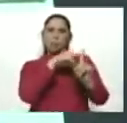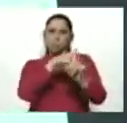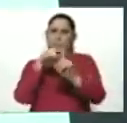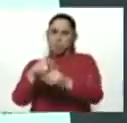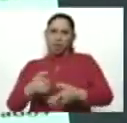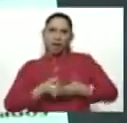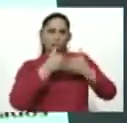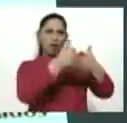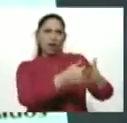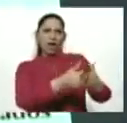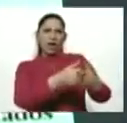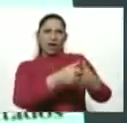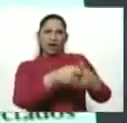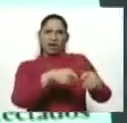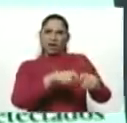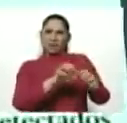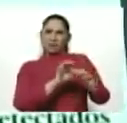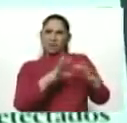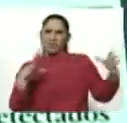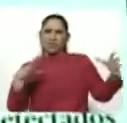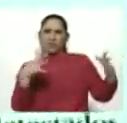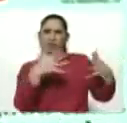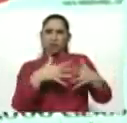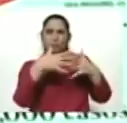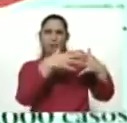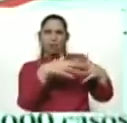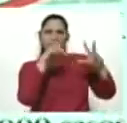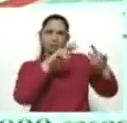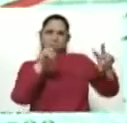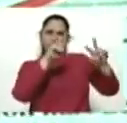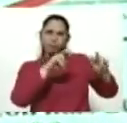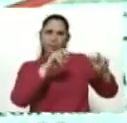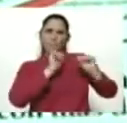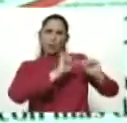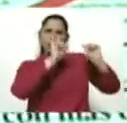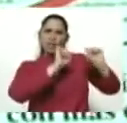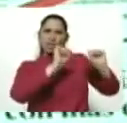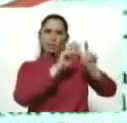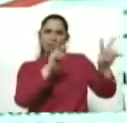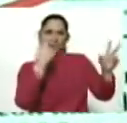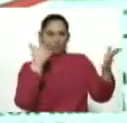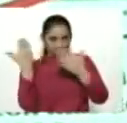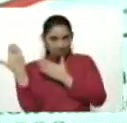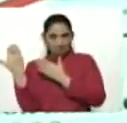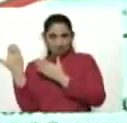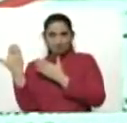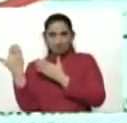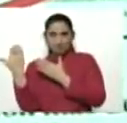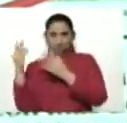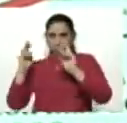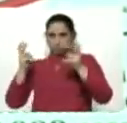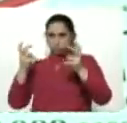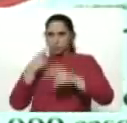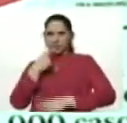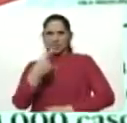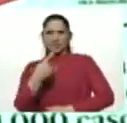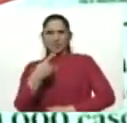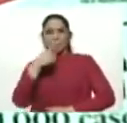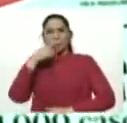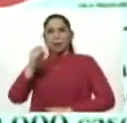violencia y dividir a los norteamericanos explorando las protestas pacíficas, explotando. Ahí está, miren, apuntan a Maduro por el